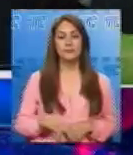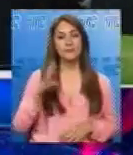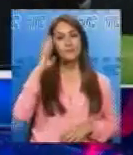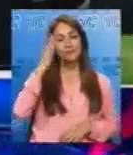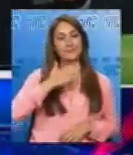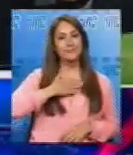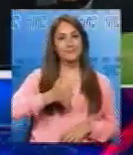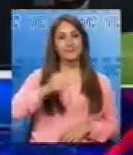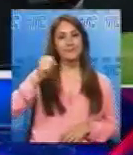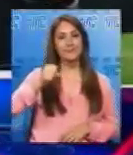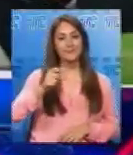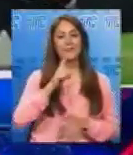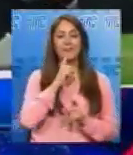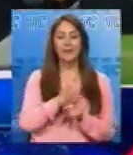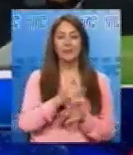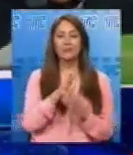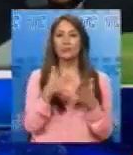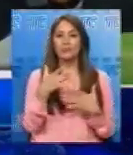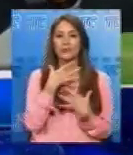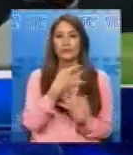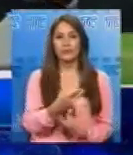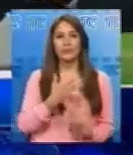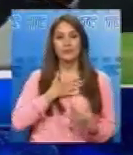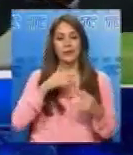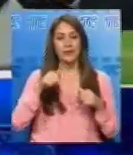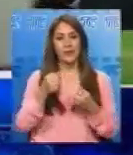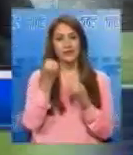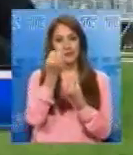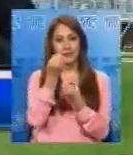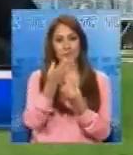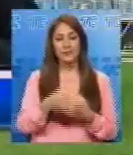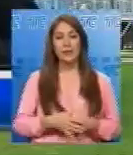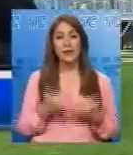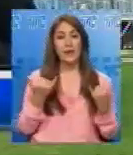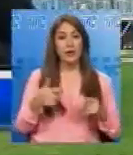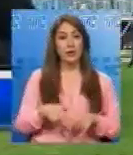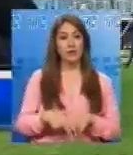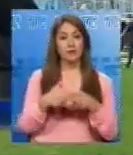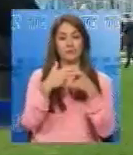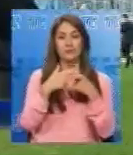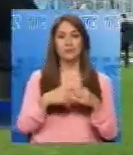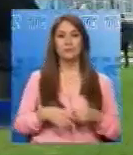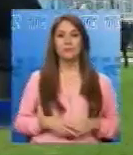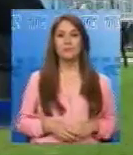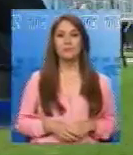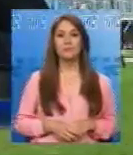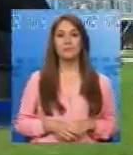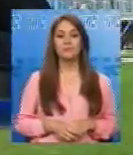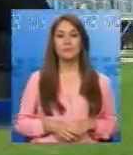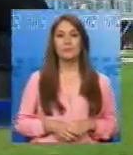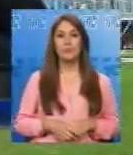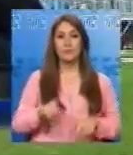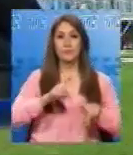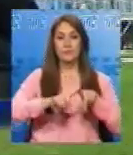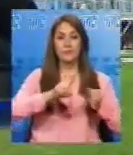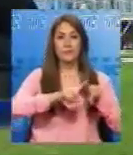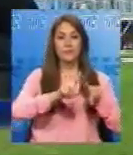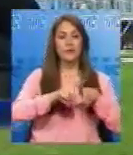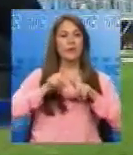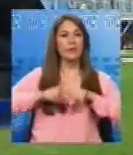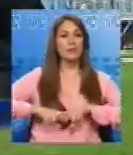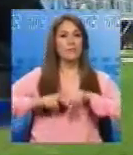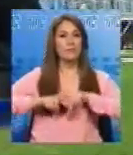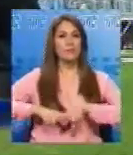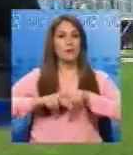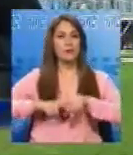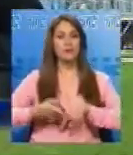Hola, ¿qué tal? ¿Cómo están? Realmente un gusto estar una vez más junto a ustedes. Empezamos nuestro reporte. El desarrollo de cada nación depende de una estrategia